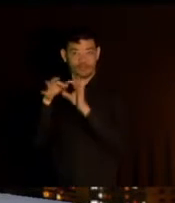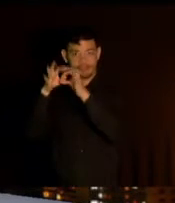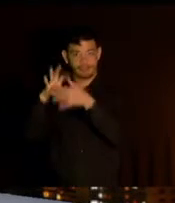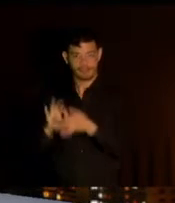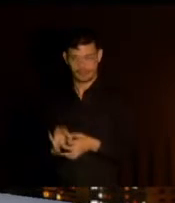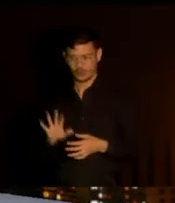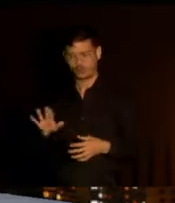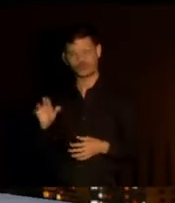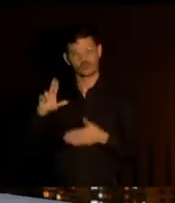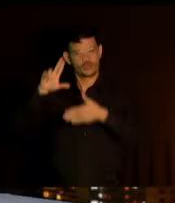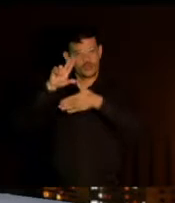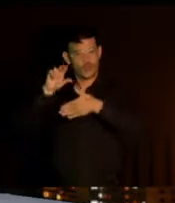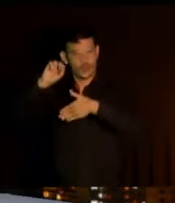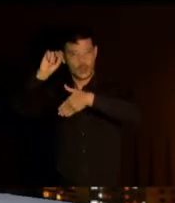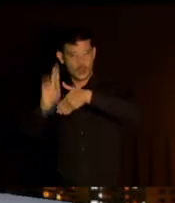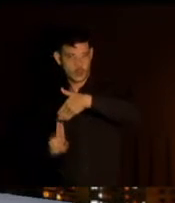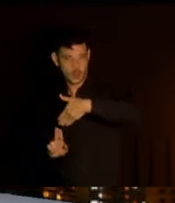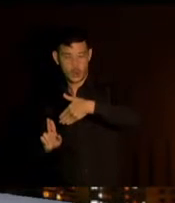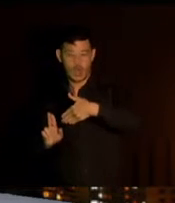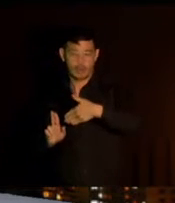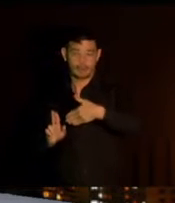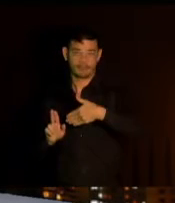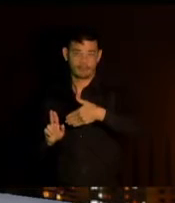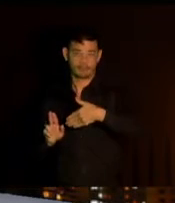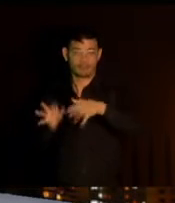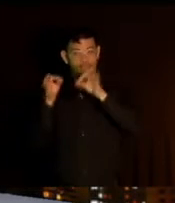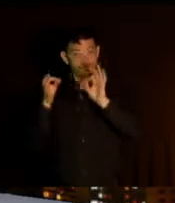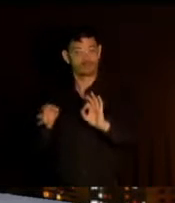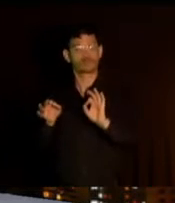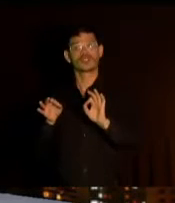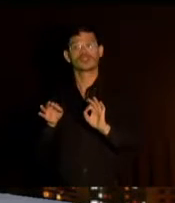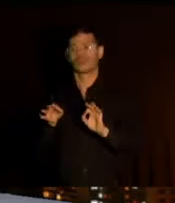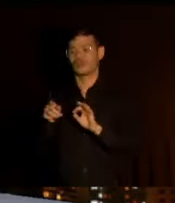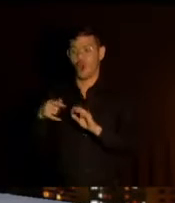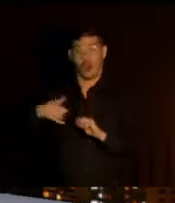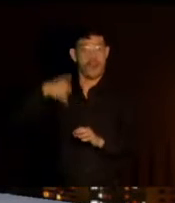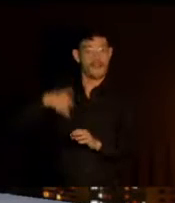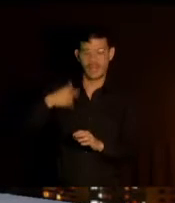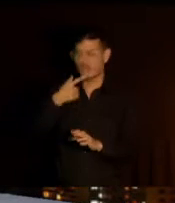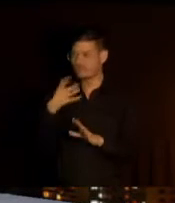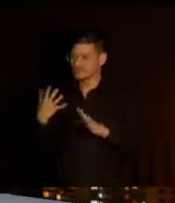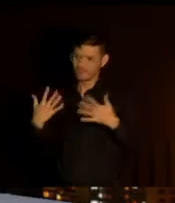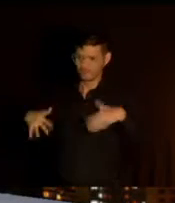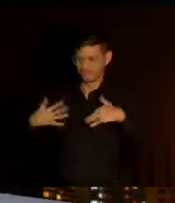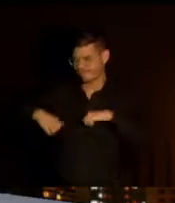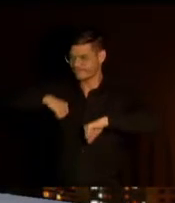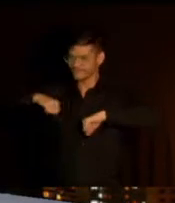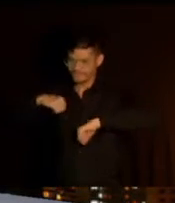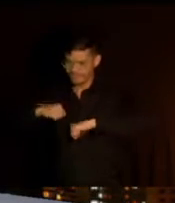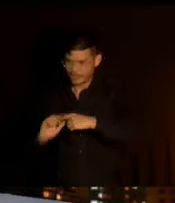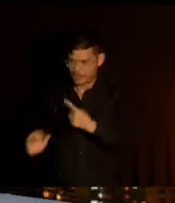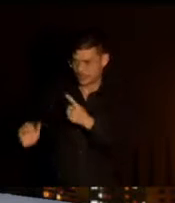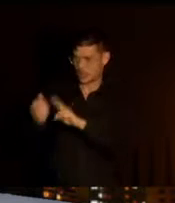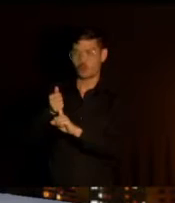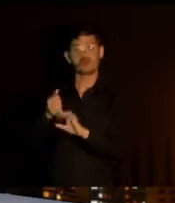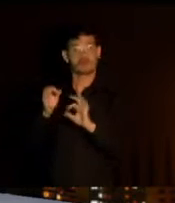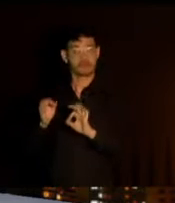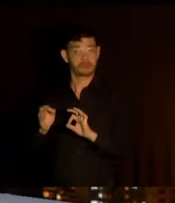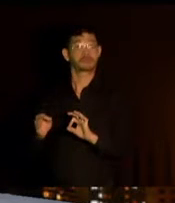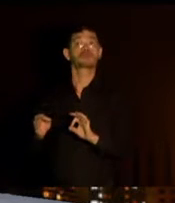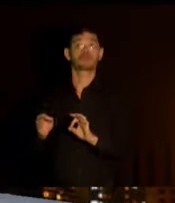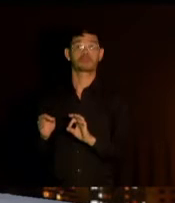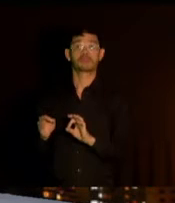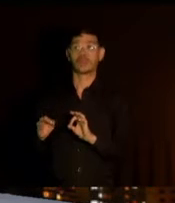juveniles. Para panamericanos juveniles, en donde se consiguió una muy buena posición, segundo